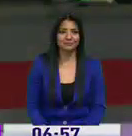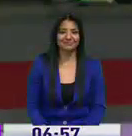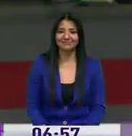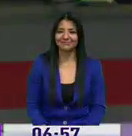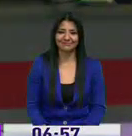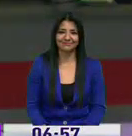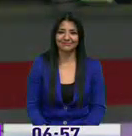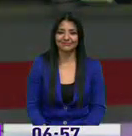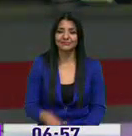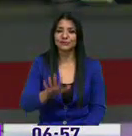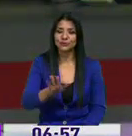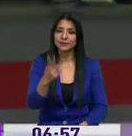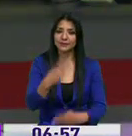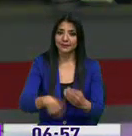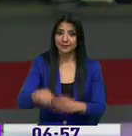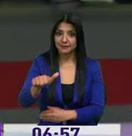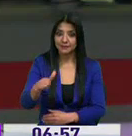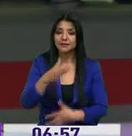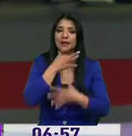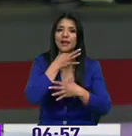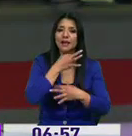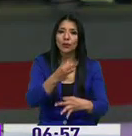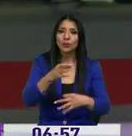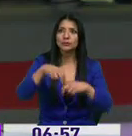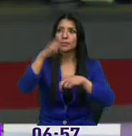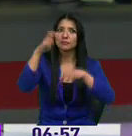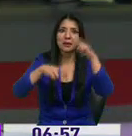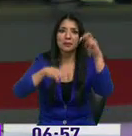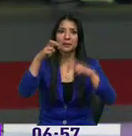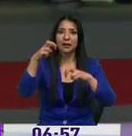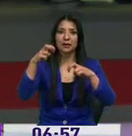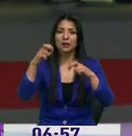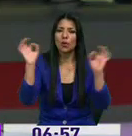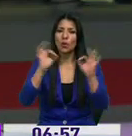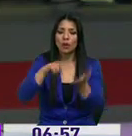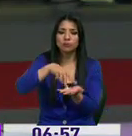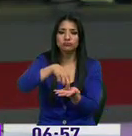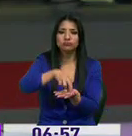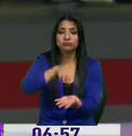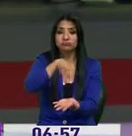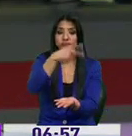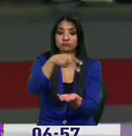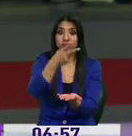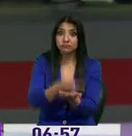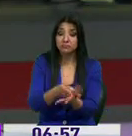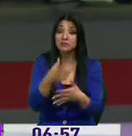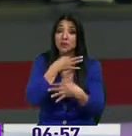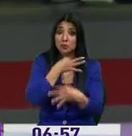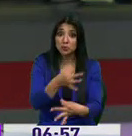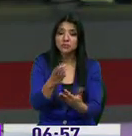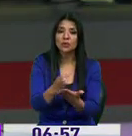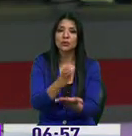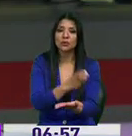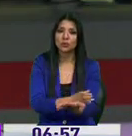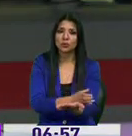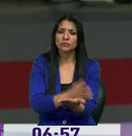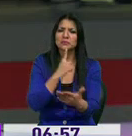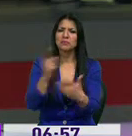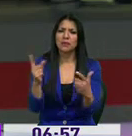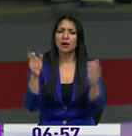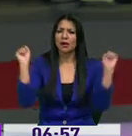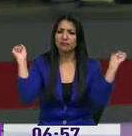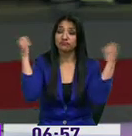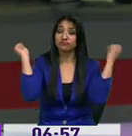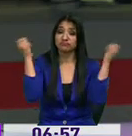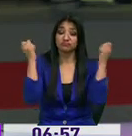si a su hija le gustan las acrobacias o la gimnasia escuche bien curso vacacional para cheerleaders de